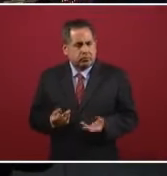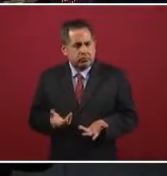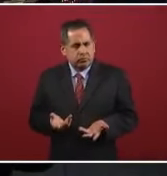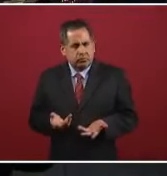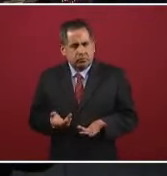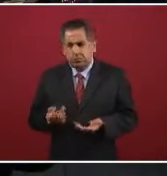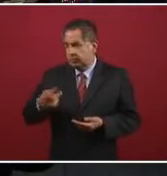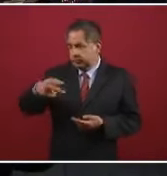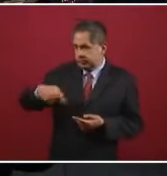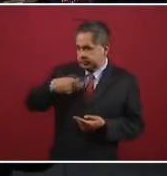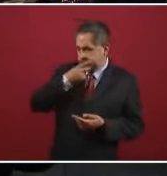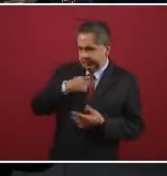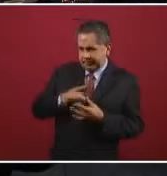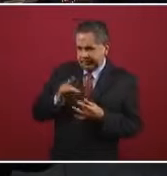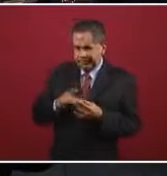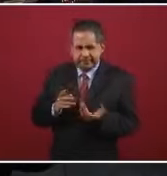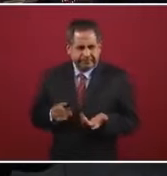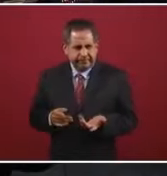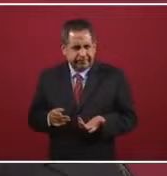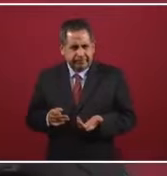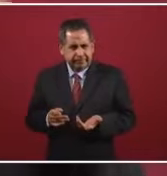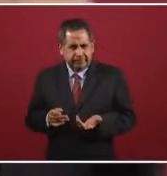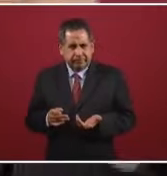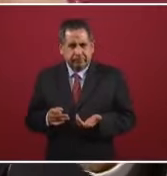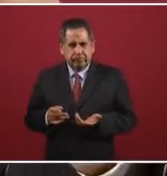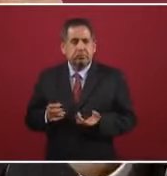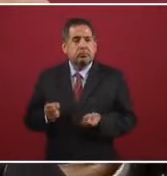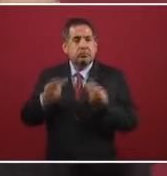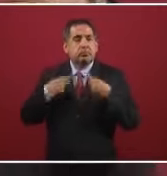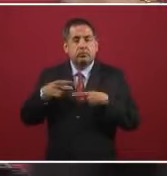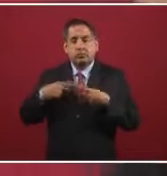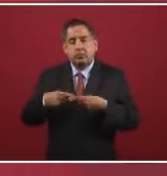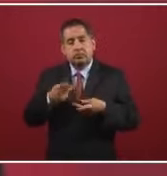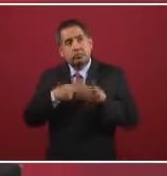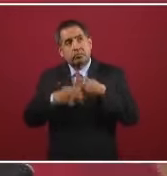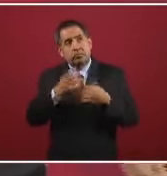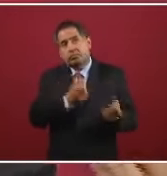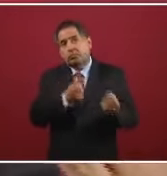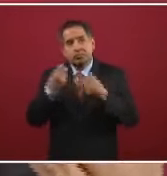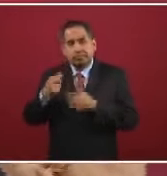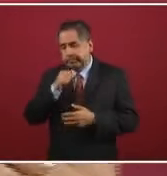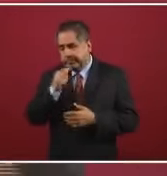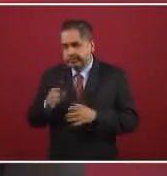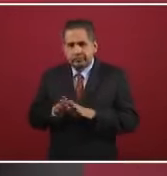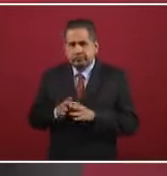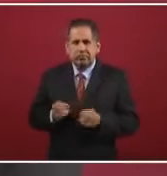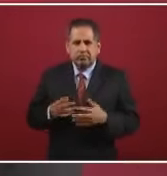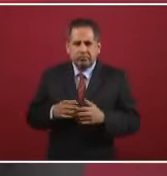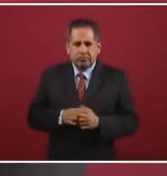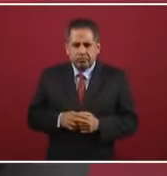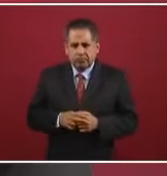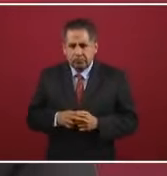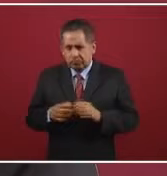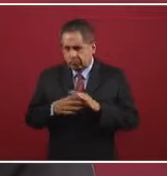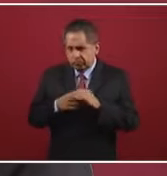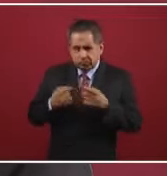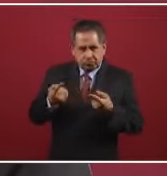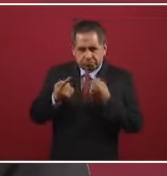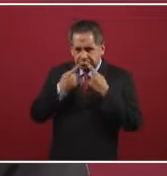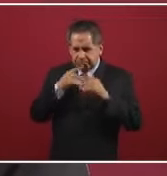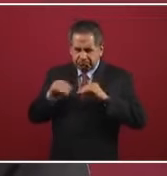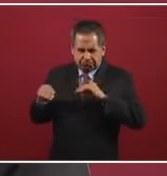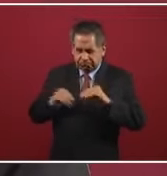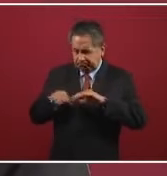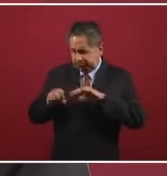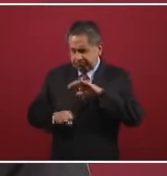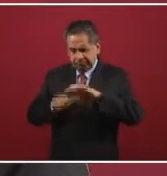que me preguntabas tú de repatriados no creció tanto? Por inteligencia y por actuación